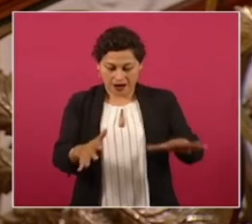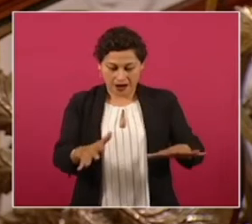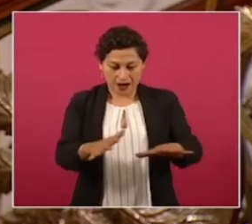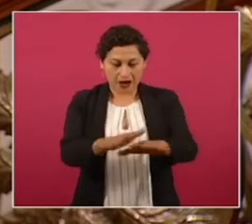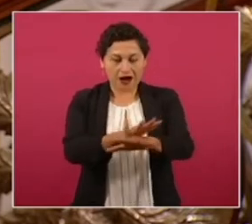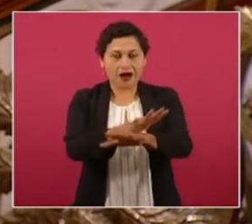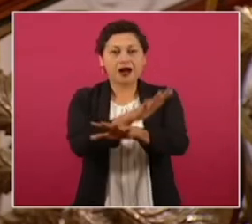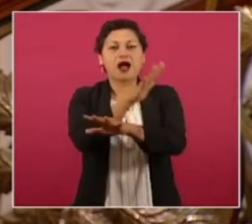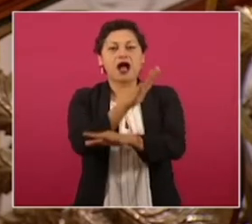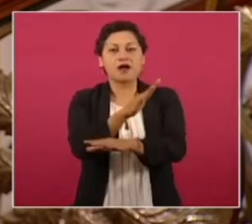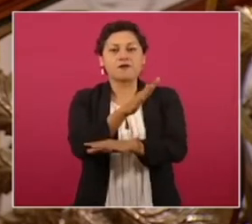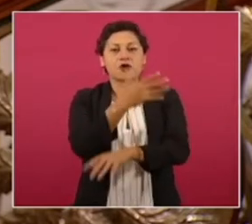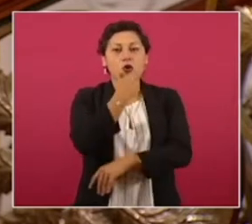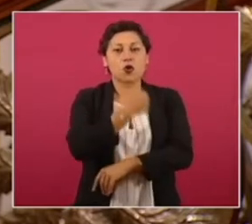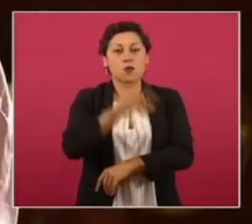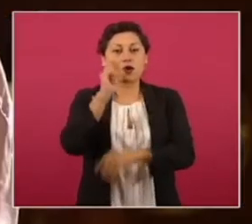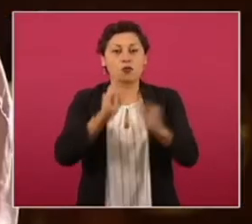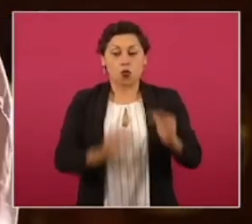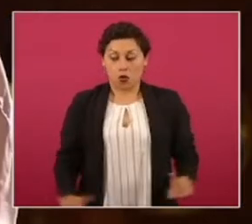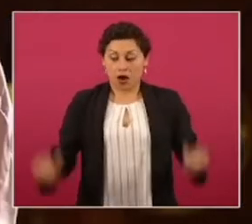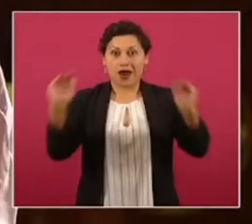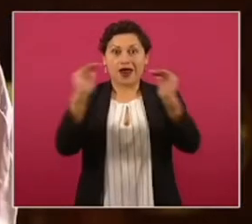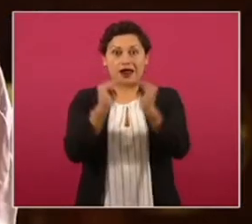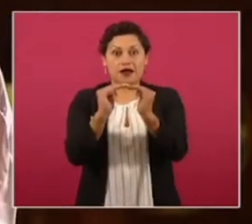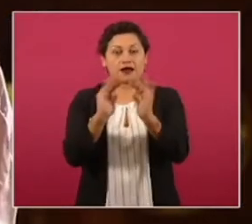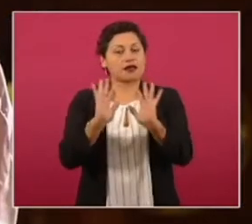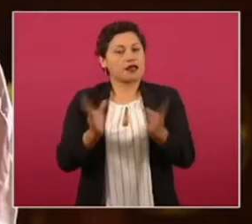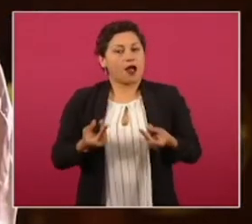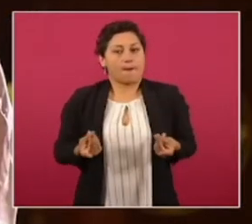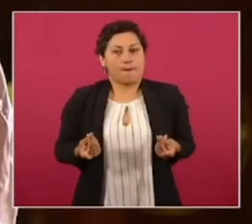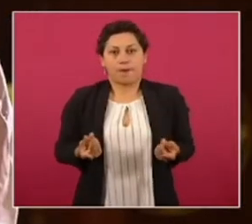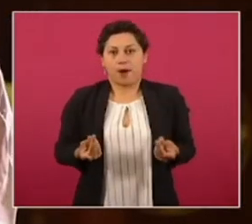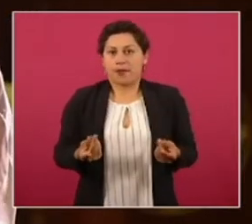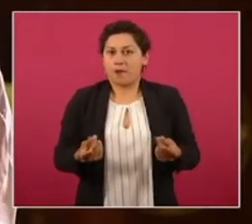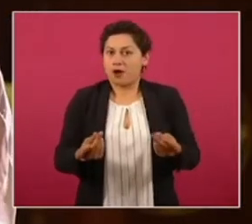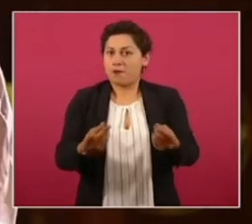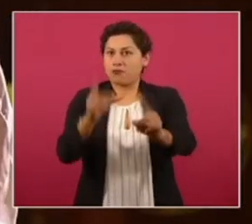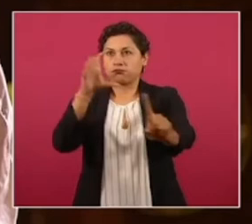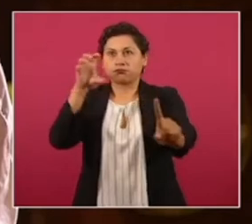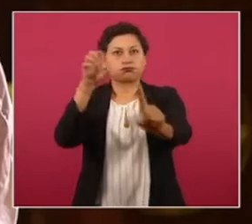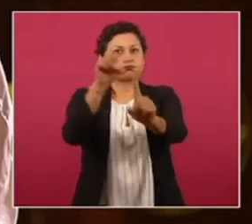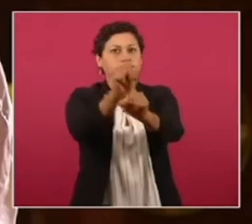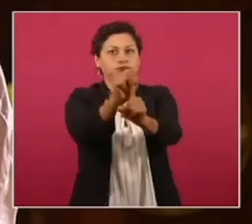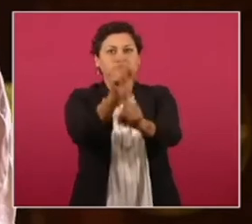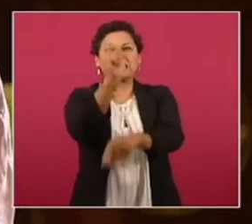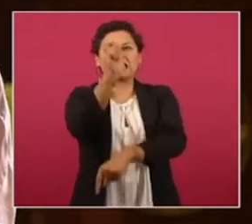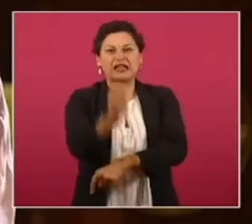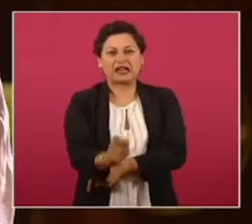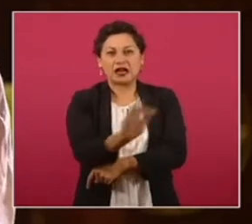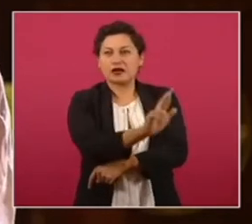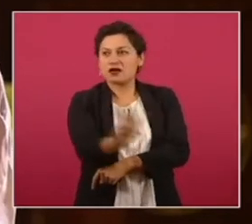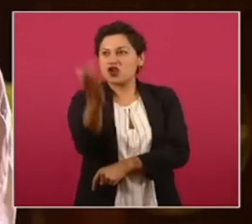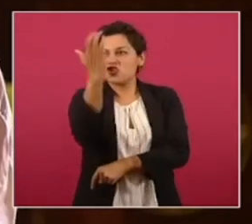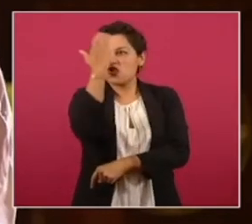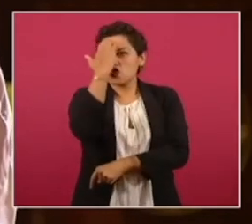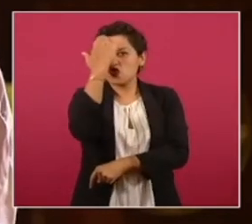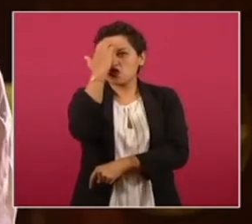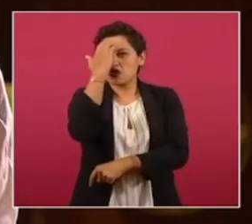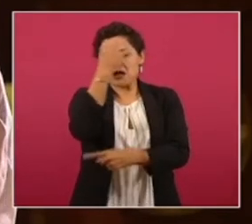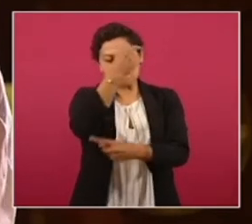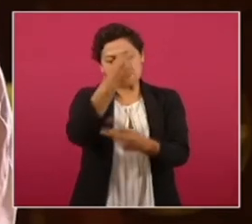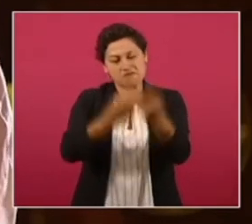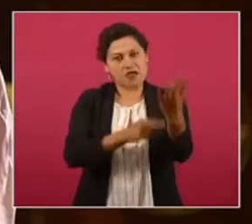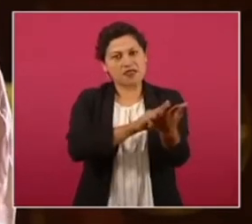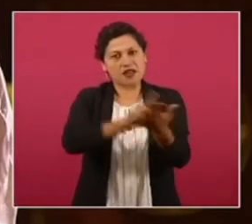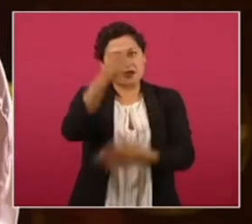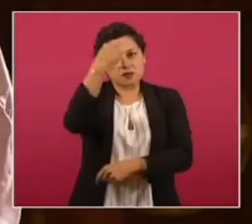paritaria necesitan acelerar el paso y apuntalar hacia el reconocimiento de todos los derechos para